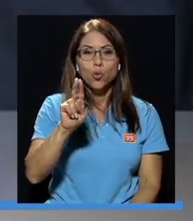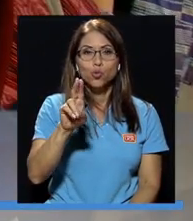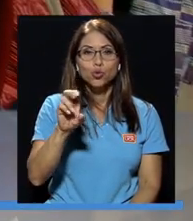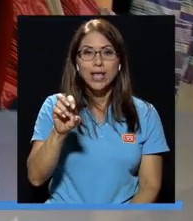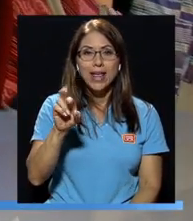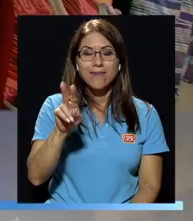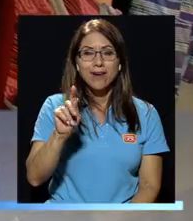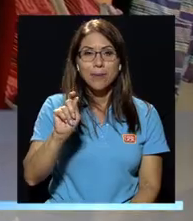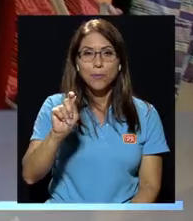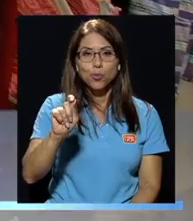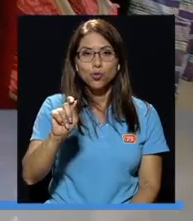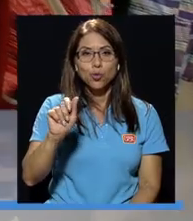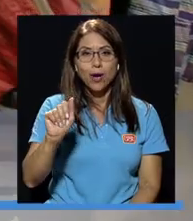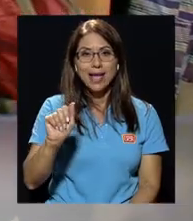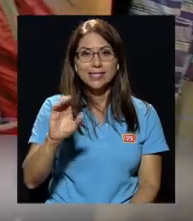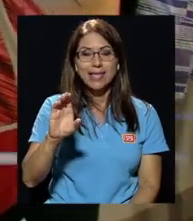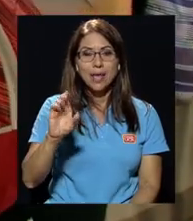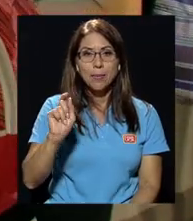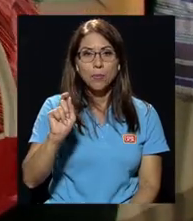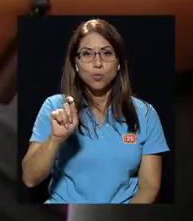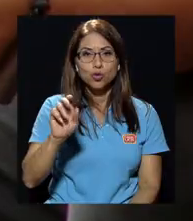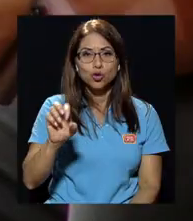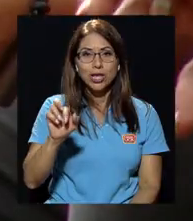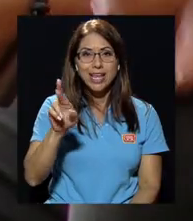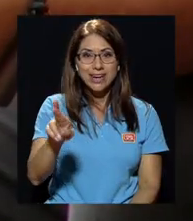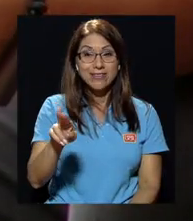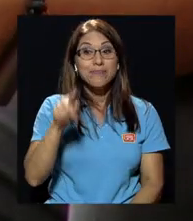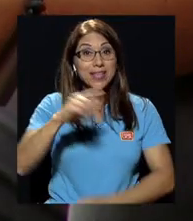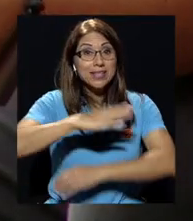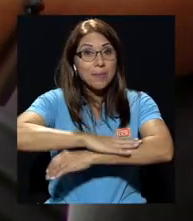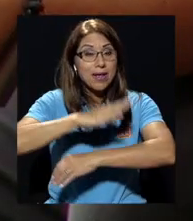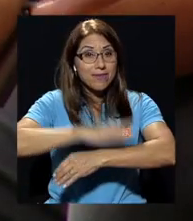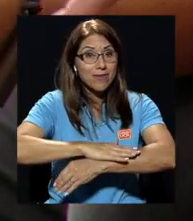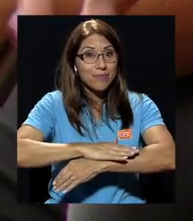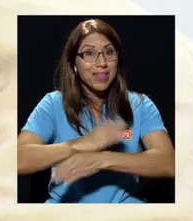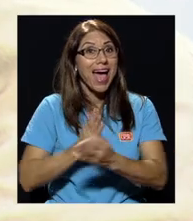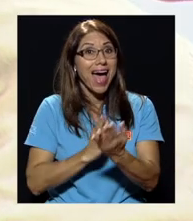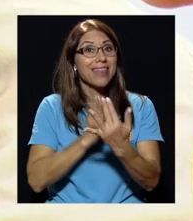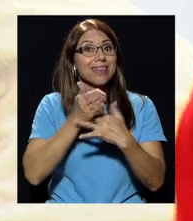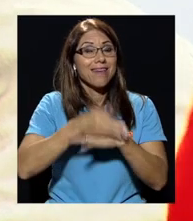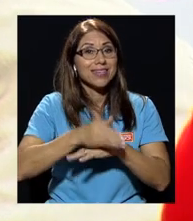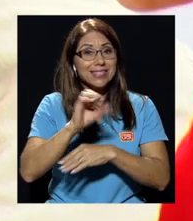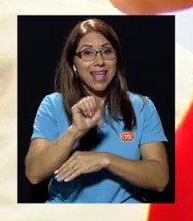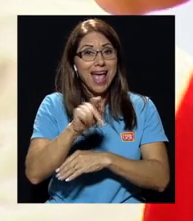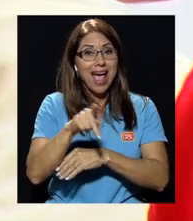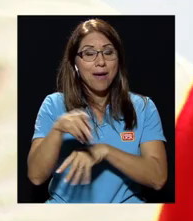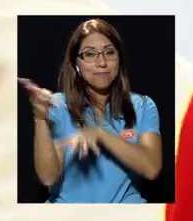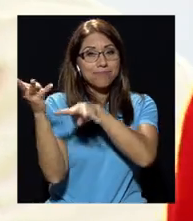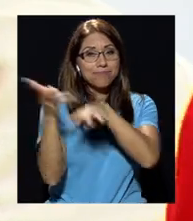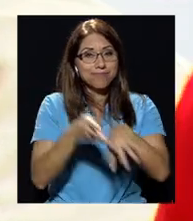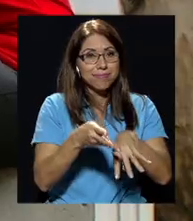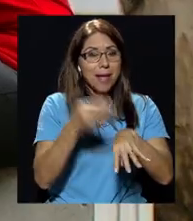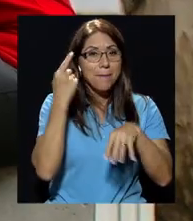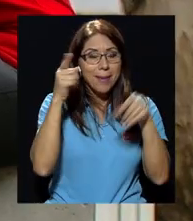www.soda.ucr.ac.cr. La plataforma está disponible a través de una aplicación móvil para los sistemas operativos